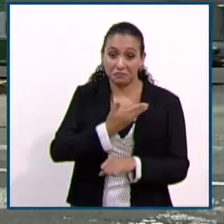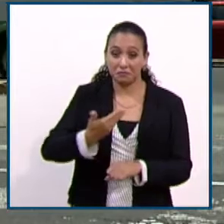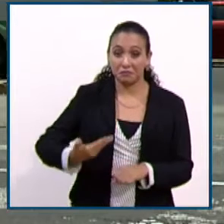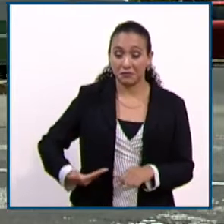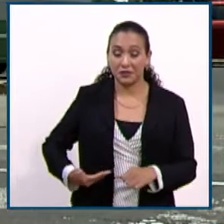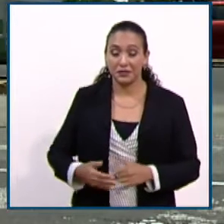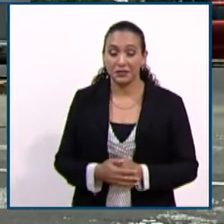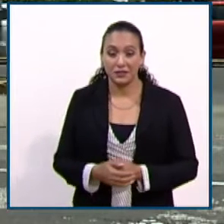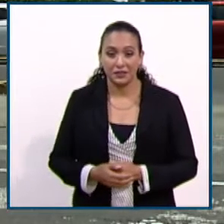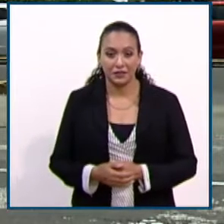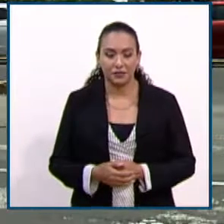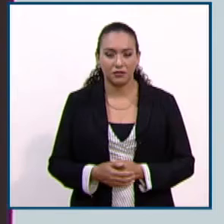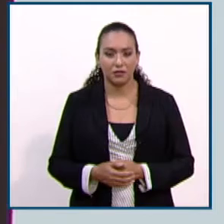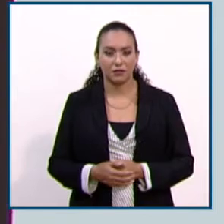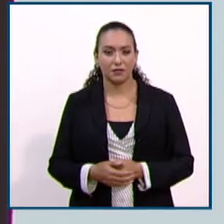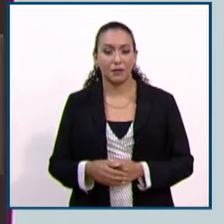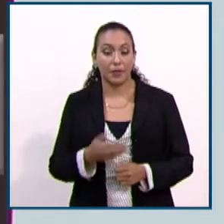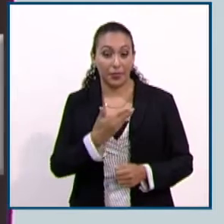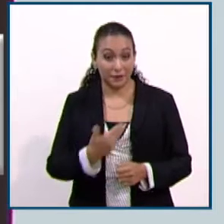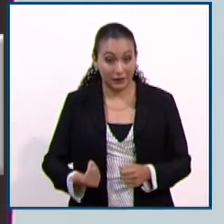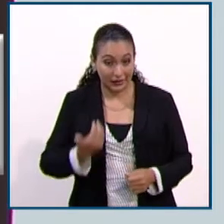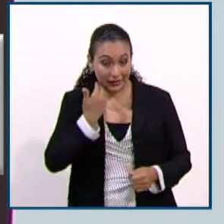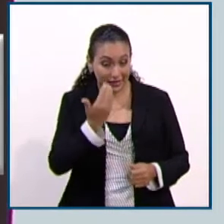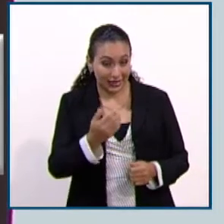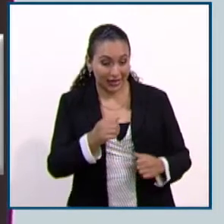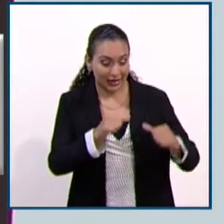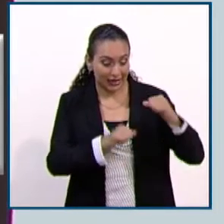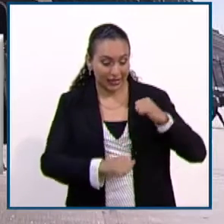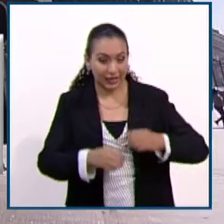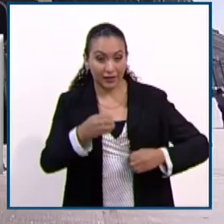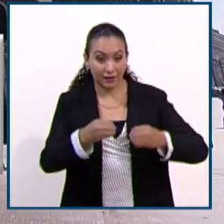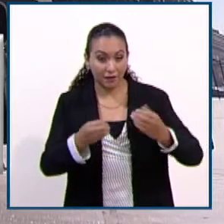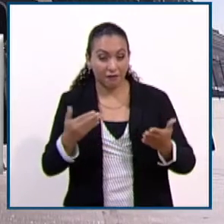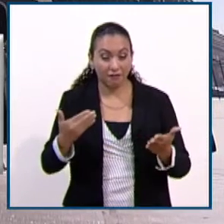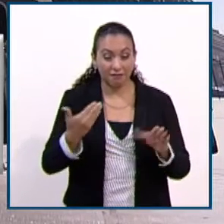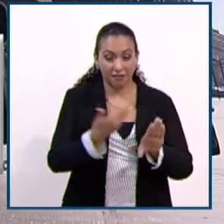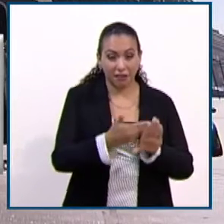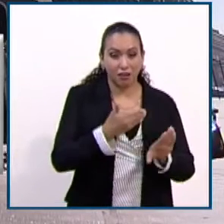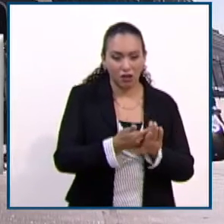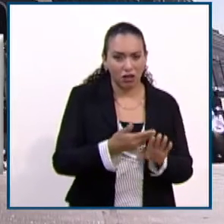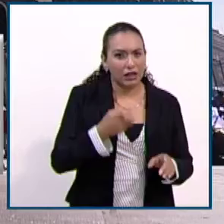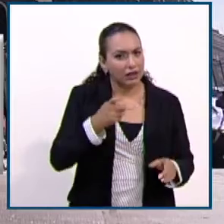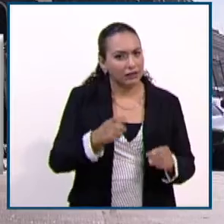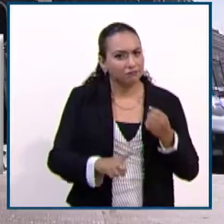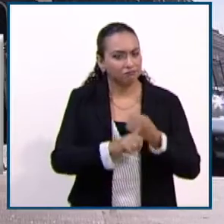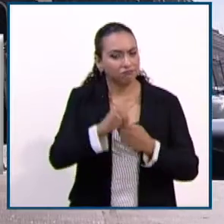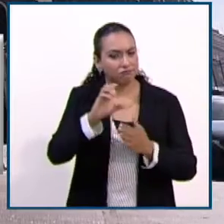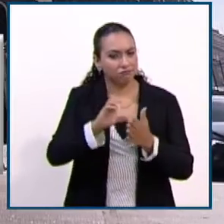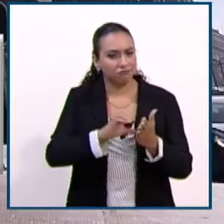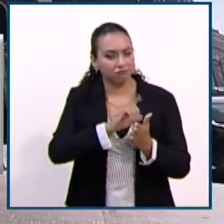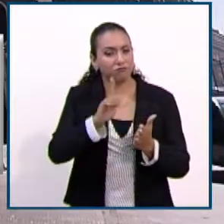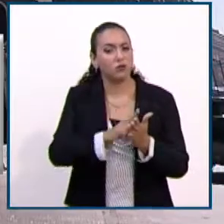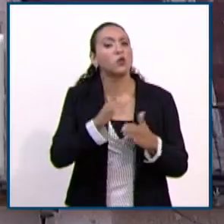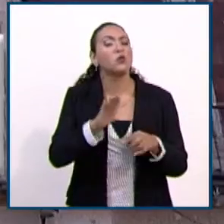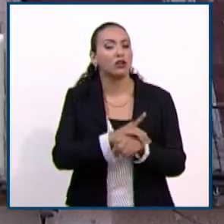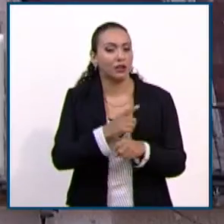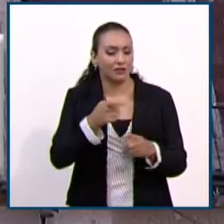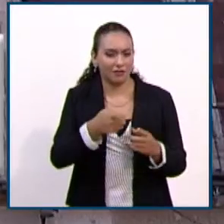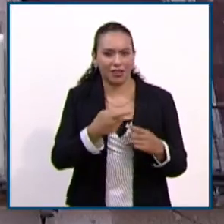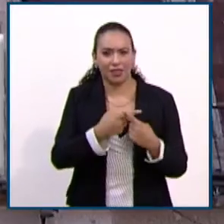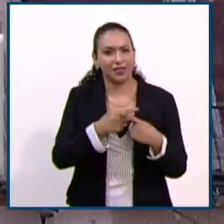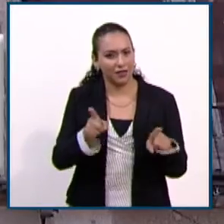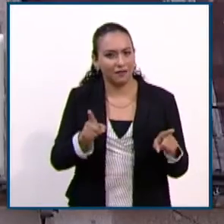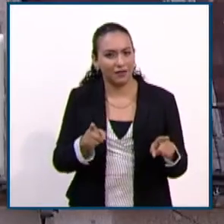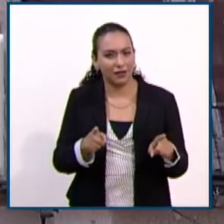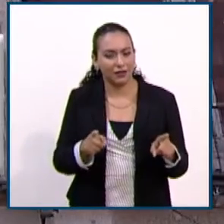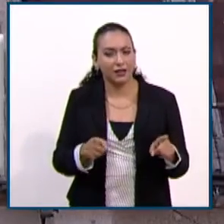La reforma al Poder Judicial que se pretende desde el Ejecutivo atenta contra la Carta Magna, porque es contraria a la división